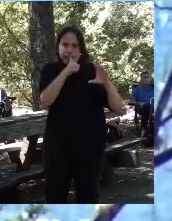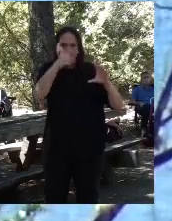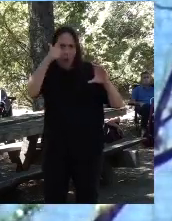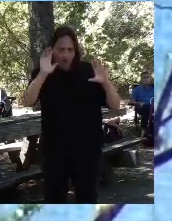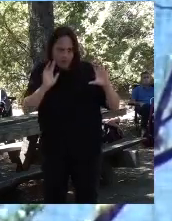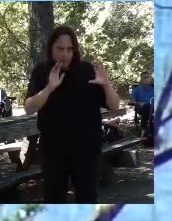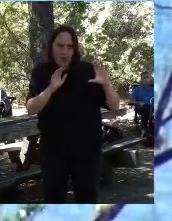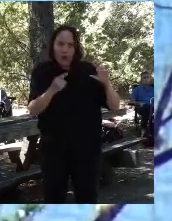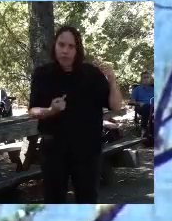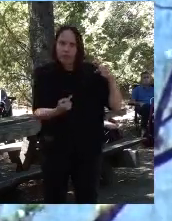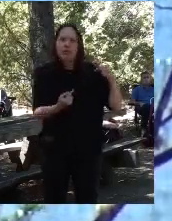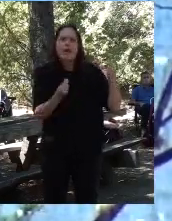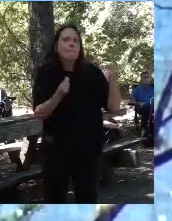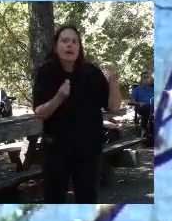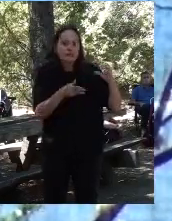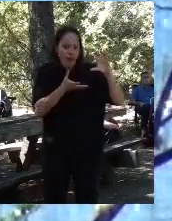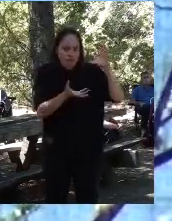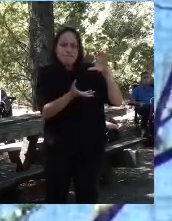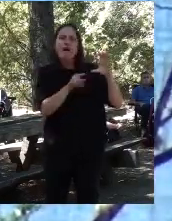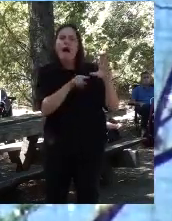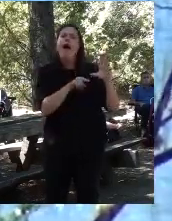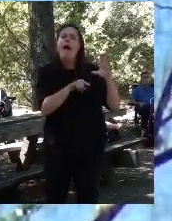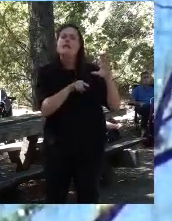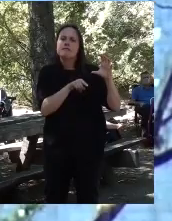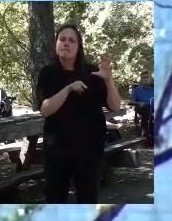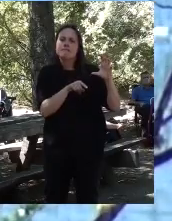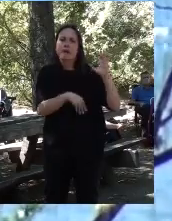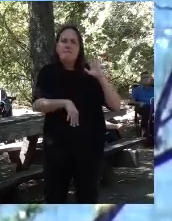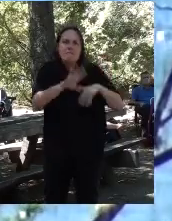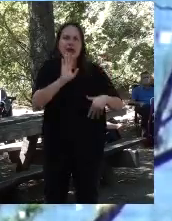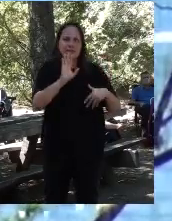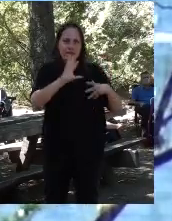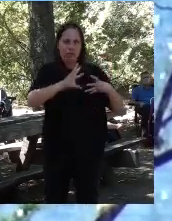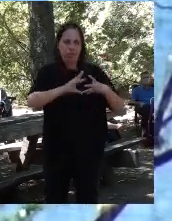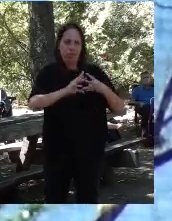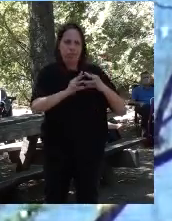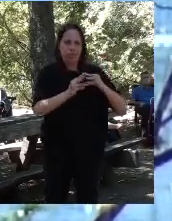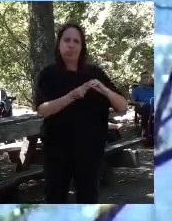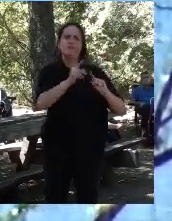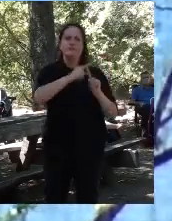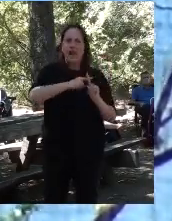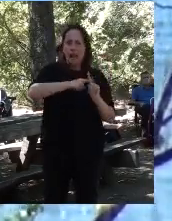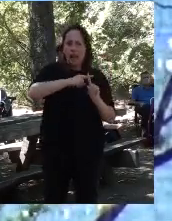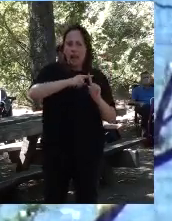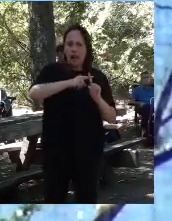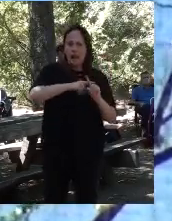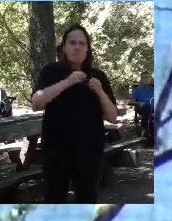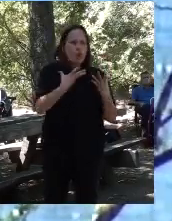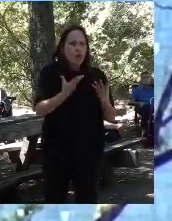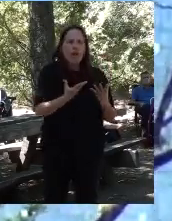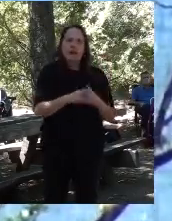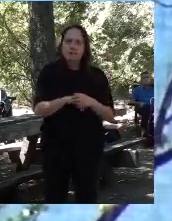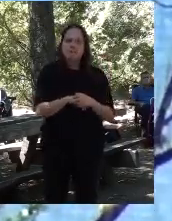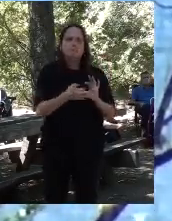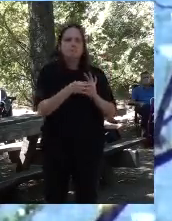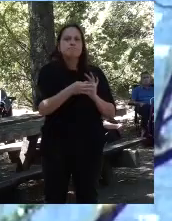paradójicamente es uno de los lugares del mundo más afectado por el cambio climático, especialmente por el calentamiento global,